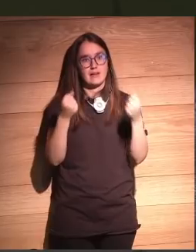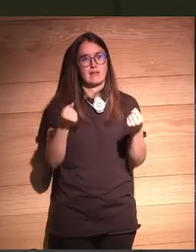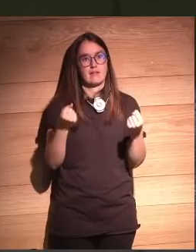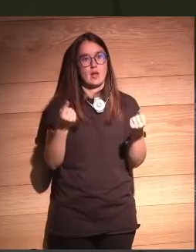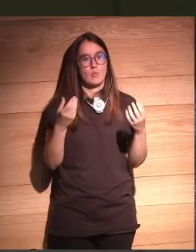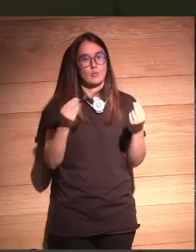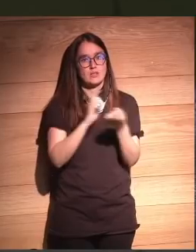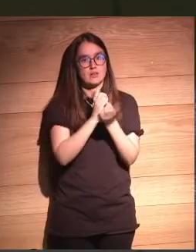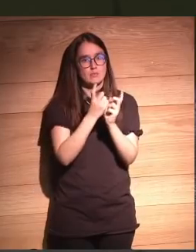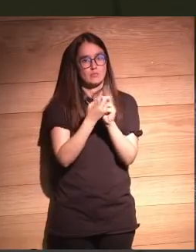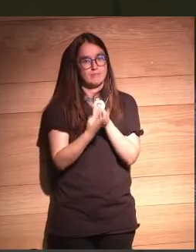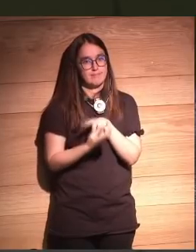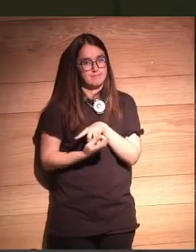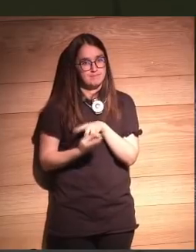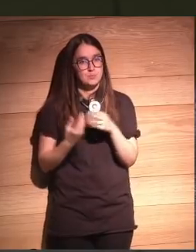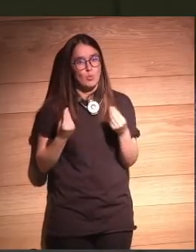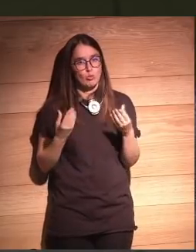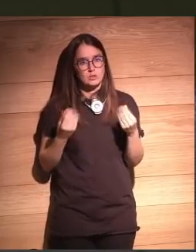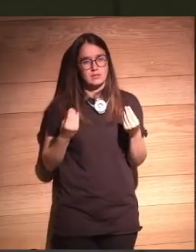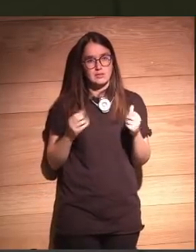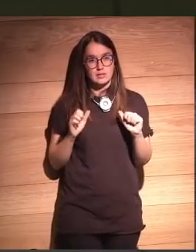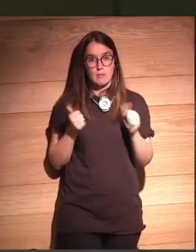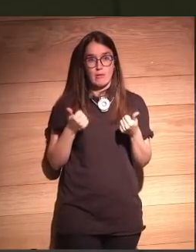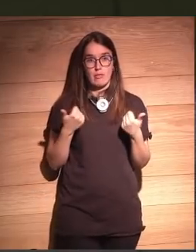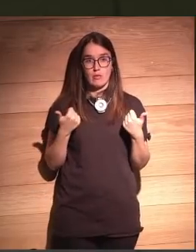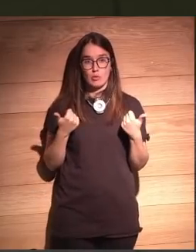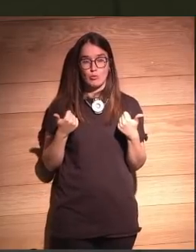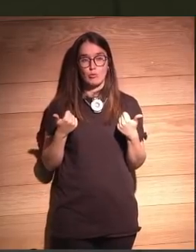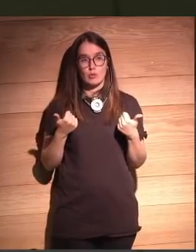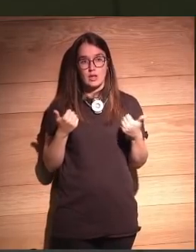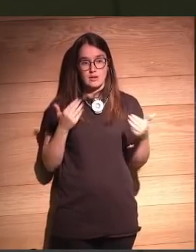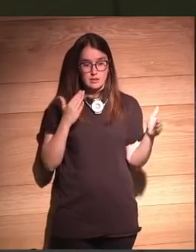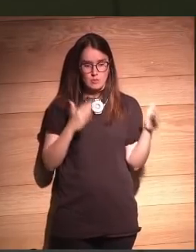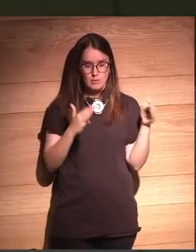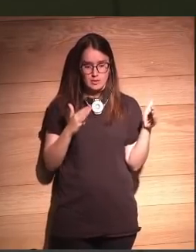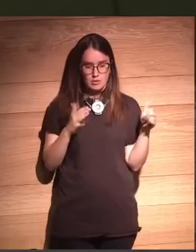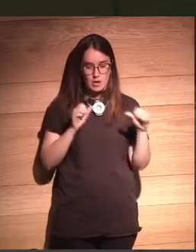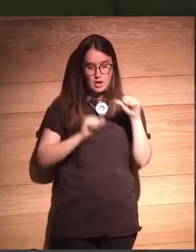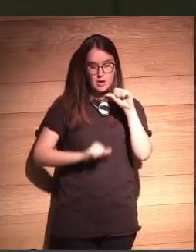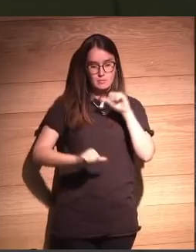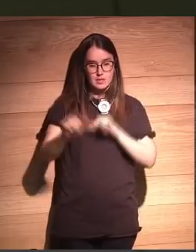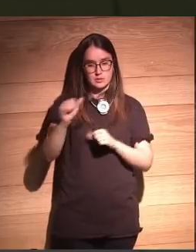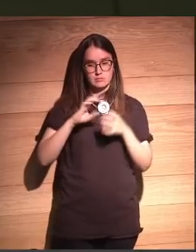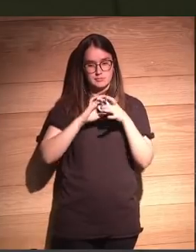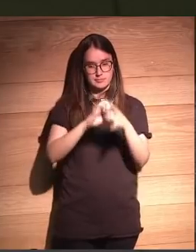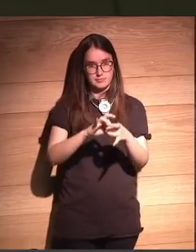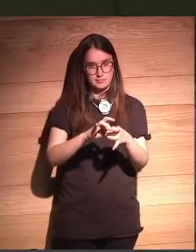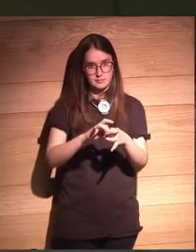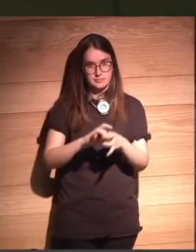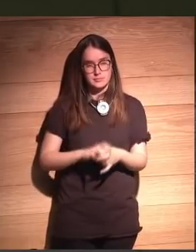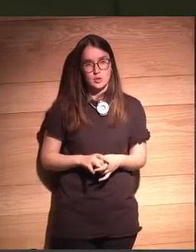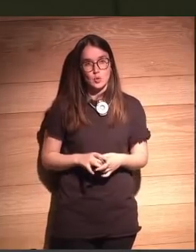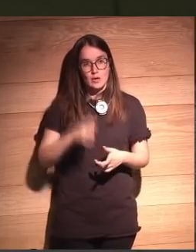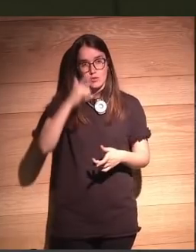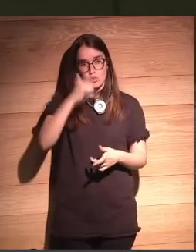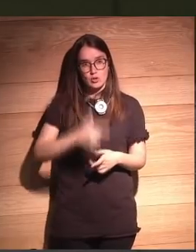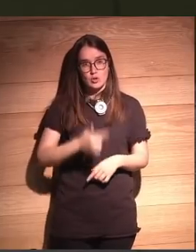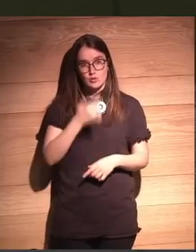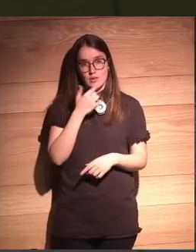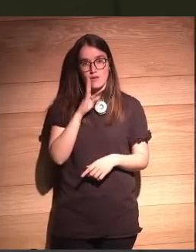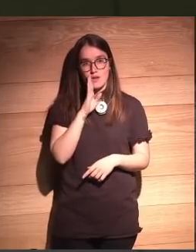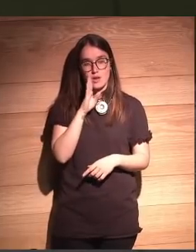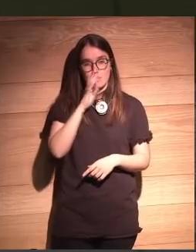muchas modificaciones que se están poniendo en marcha en ese momento y desde ese momento que tienen que ver con eso. Cuando yo os decía